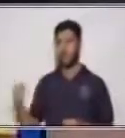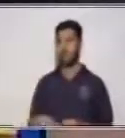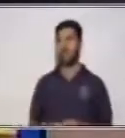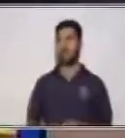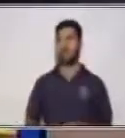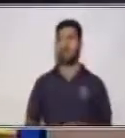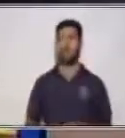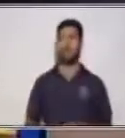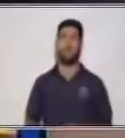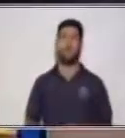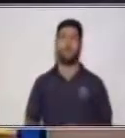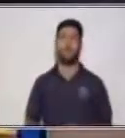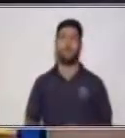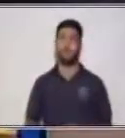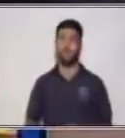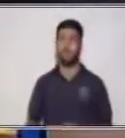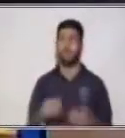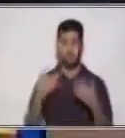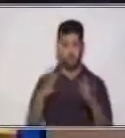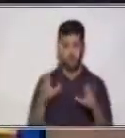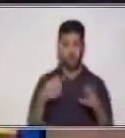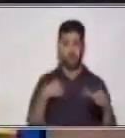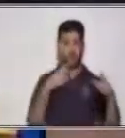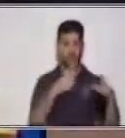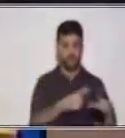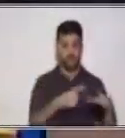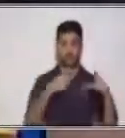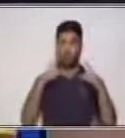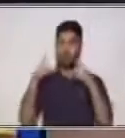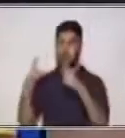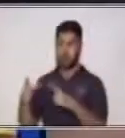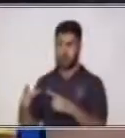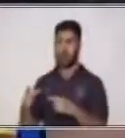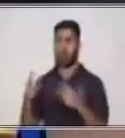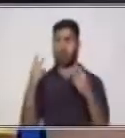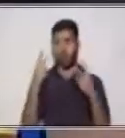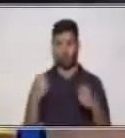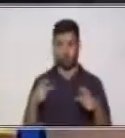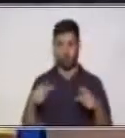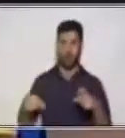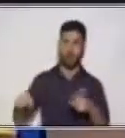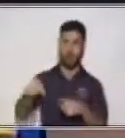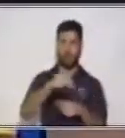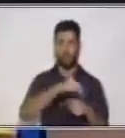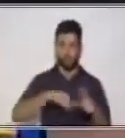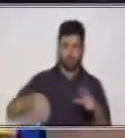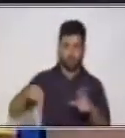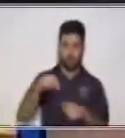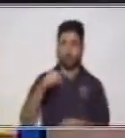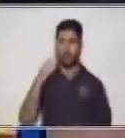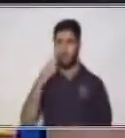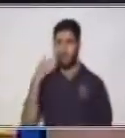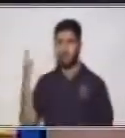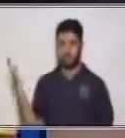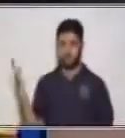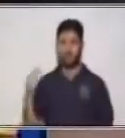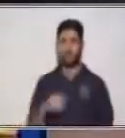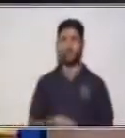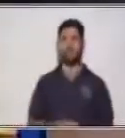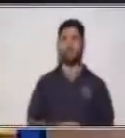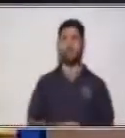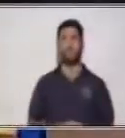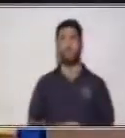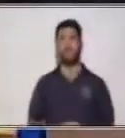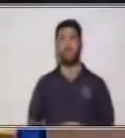círculo. Tengo que hacer dos círculos. Entonces lo vuelvo a pasar con mi tapadera o con algo redondo